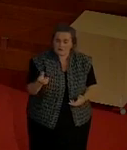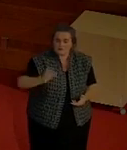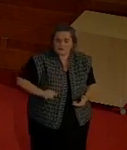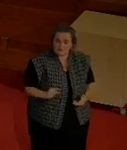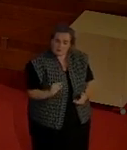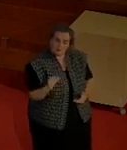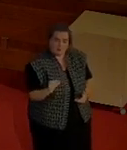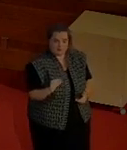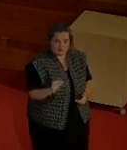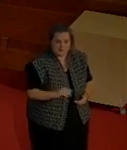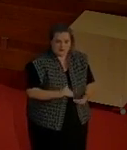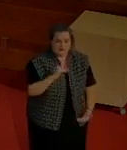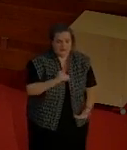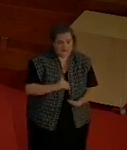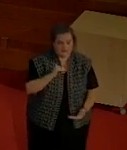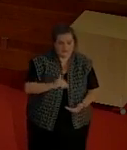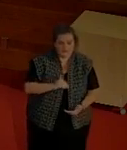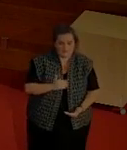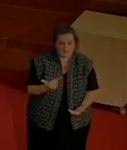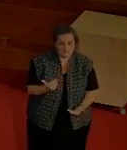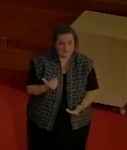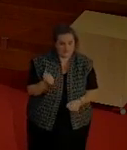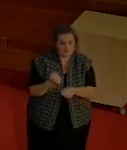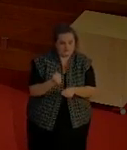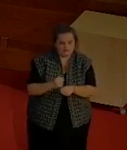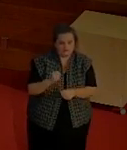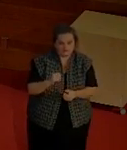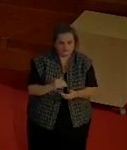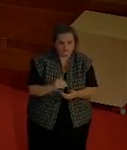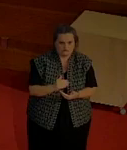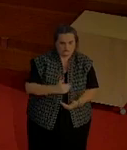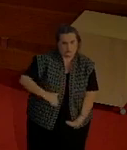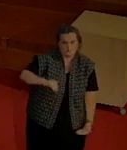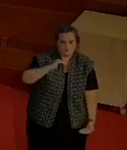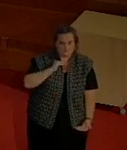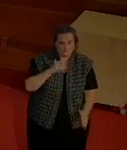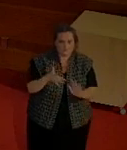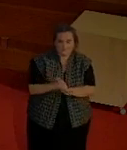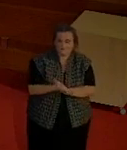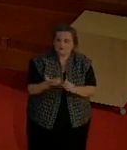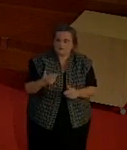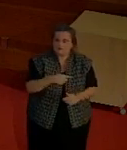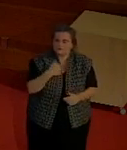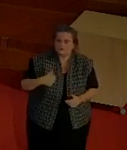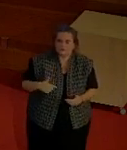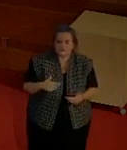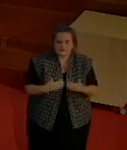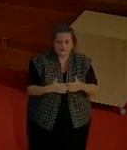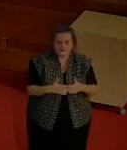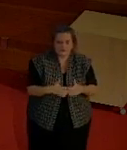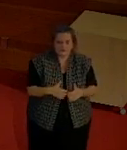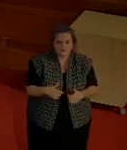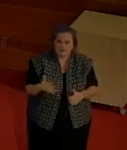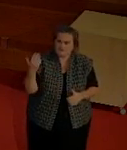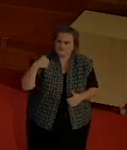capacitación profesional cada vez más alta de tal forma que china fabrica lo teníamos antes y que eran a otra